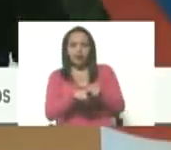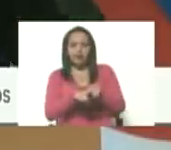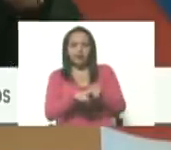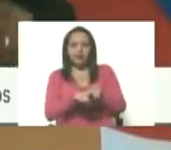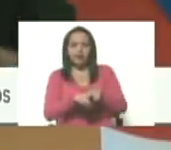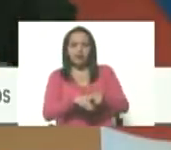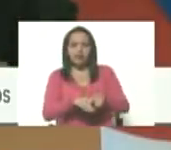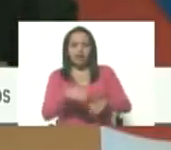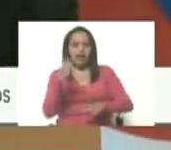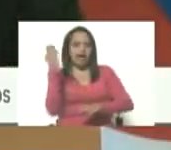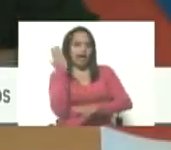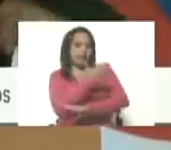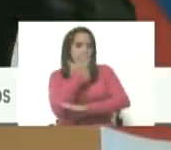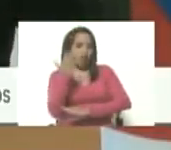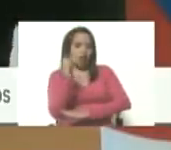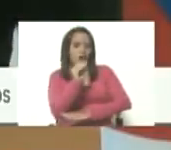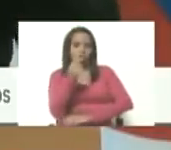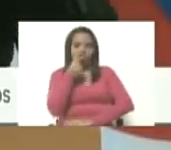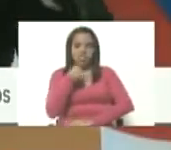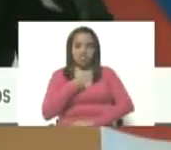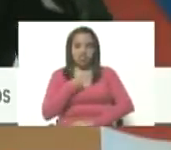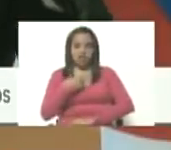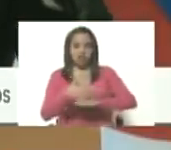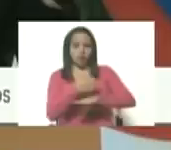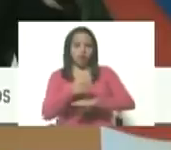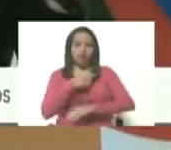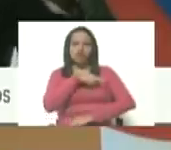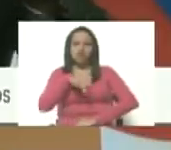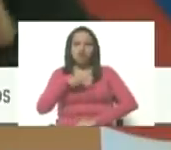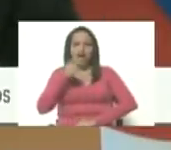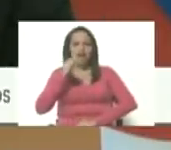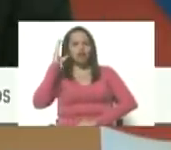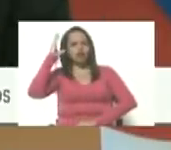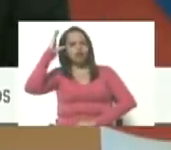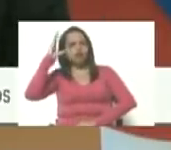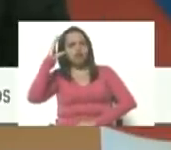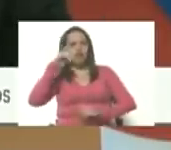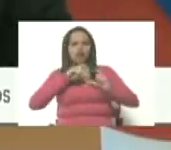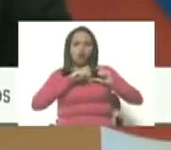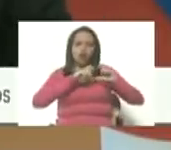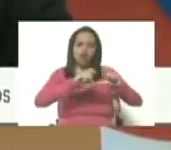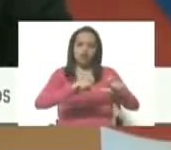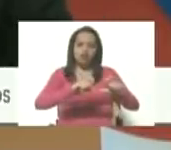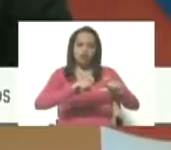sancionar ni acosar. Nuestra conciencia y nuestro corazón